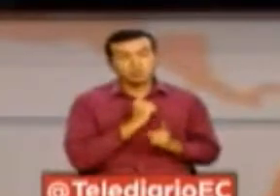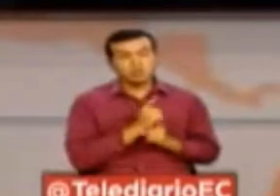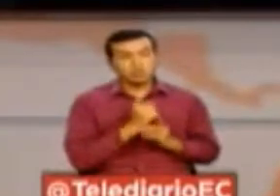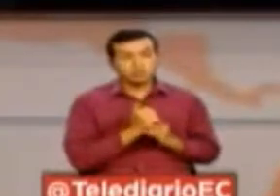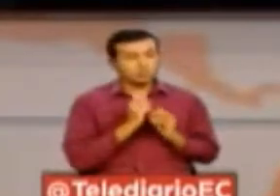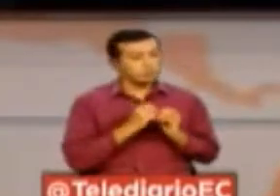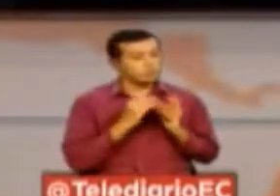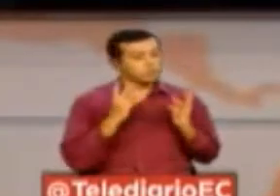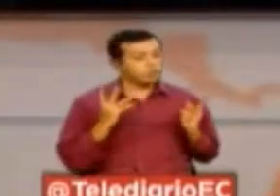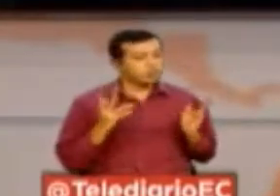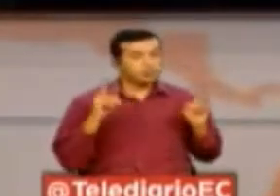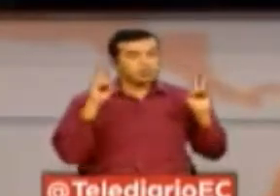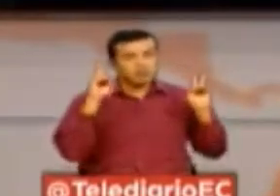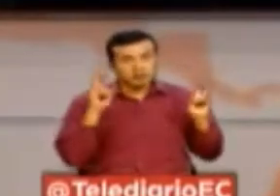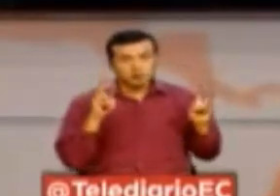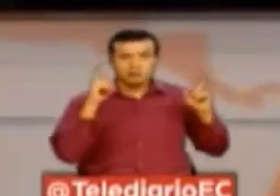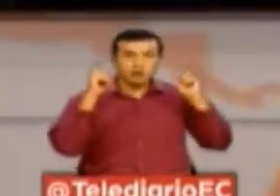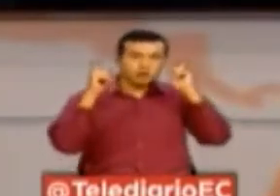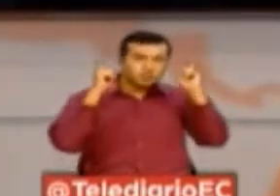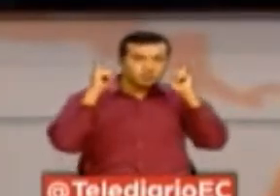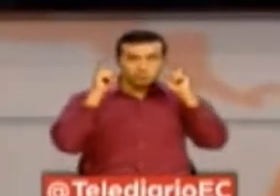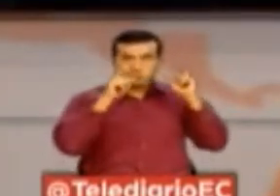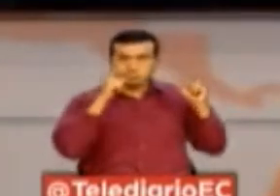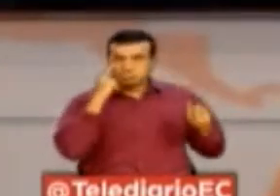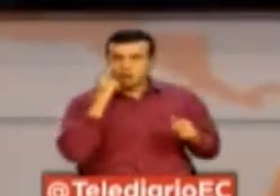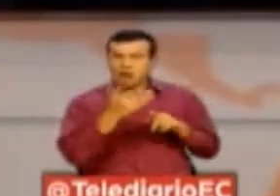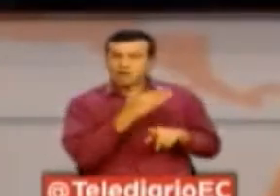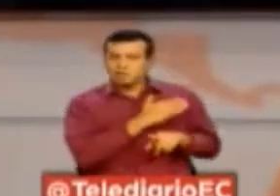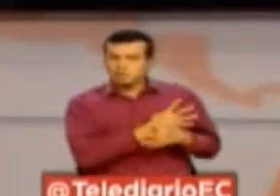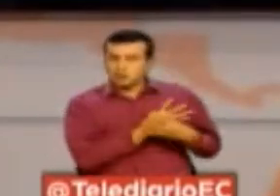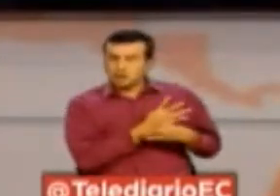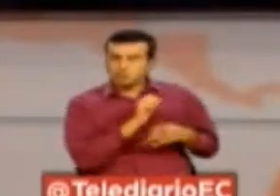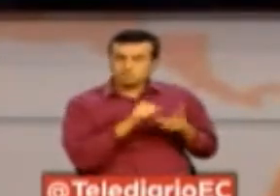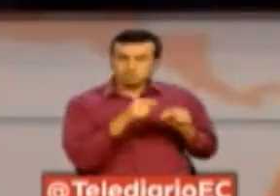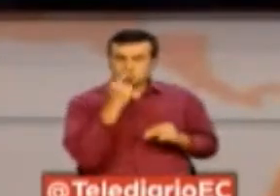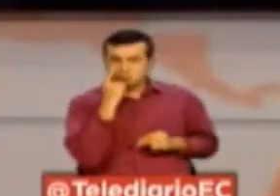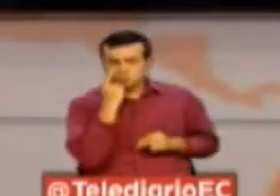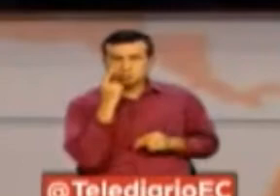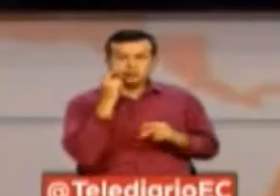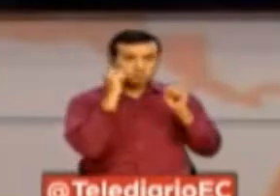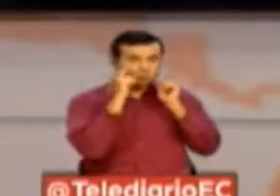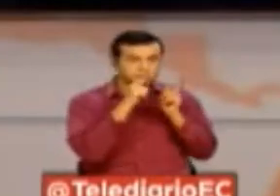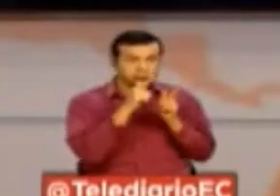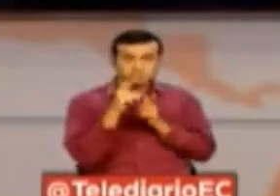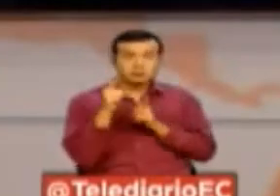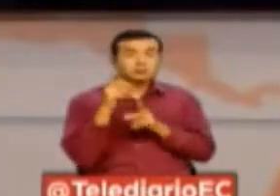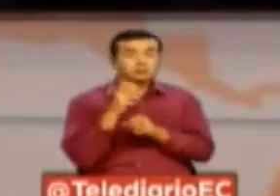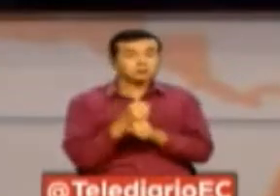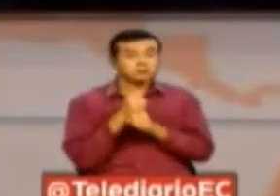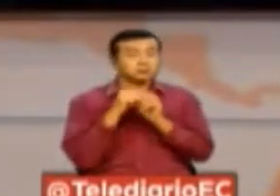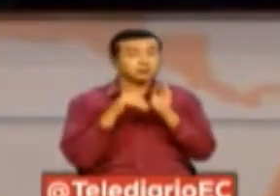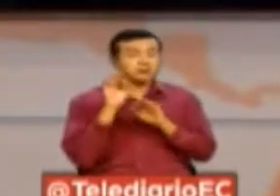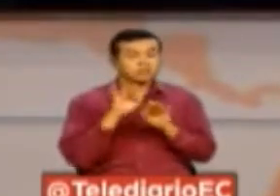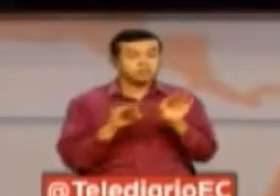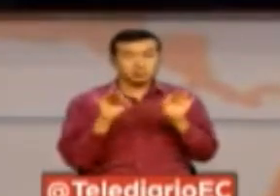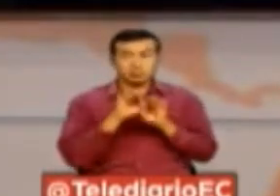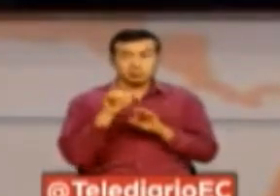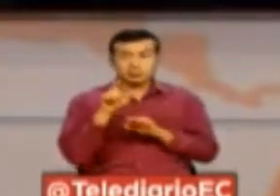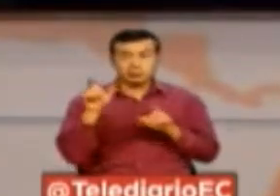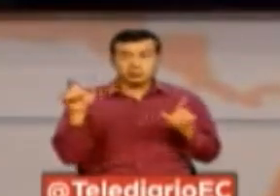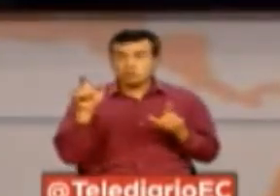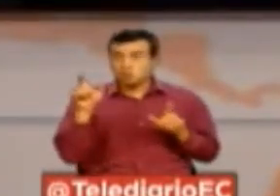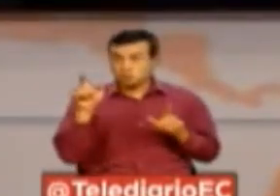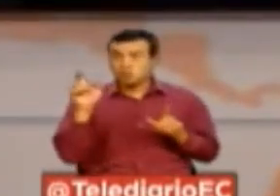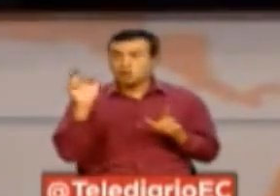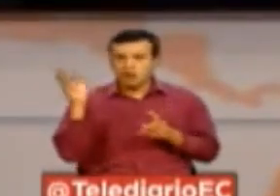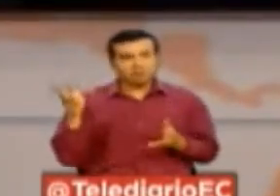muchísimo el tema de control migratorio y también tomar ciertas medidas que nos permitan autorizar el ingreso a las